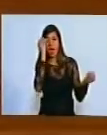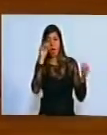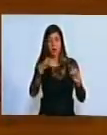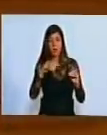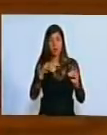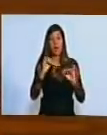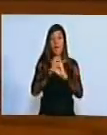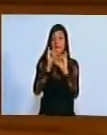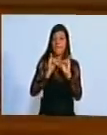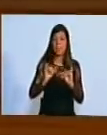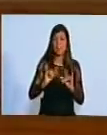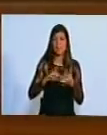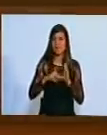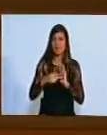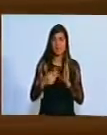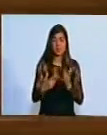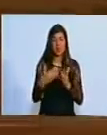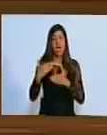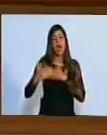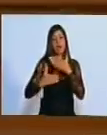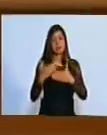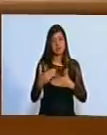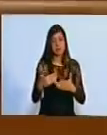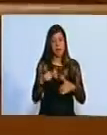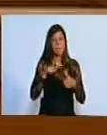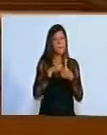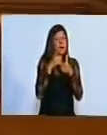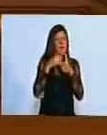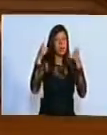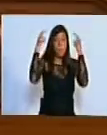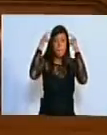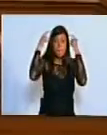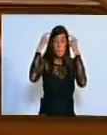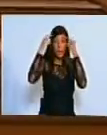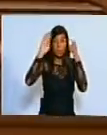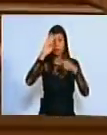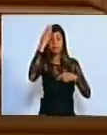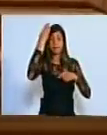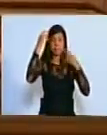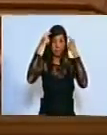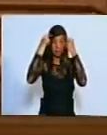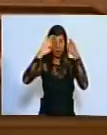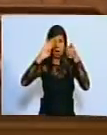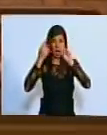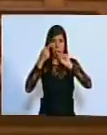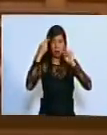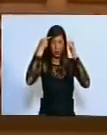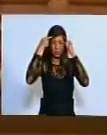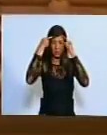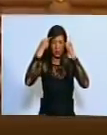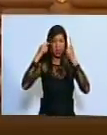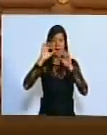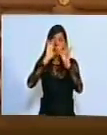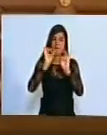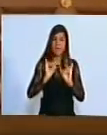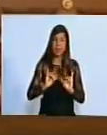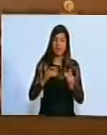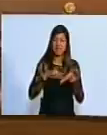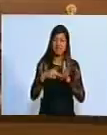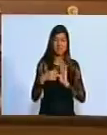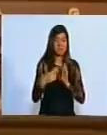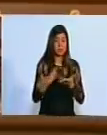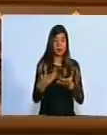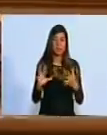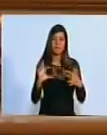la felicidad será consecuencia de un cambio de mentalidad. La felicidad, entonces, siguiendo la idea de Bolívar,